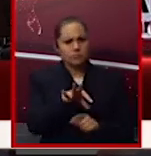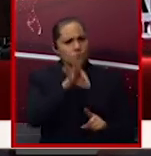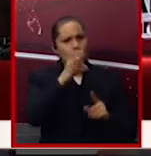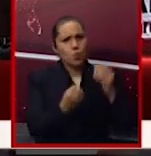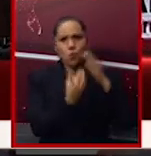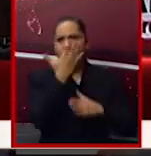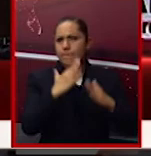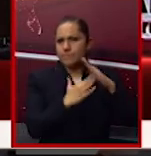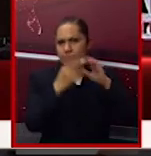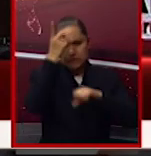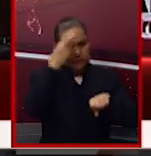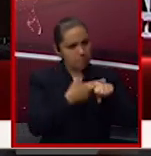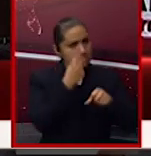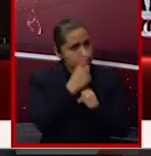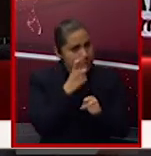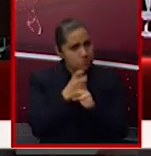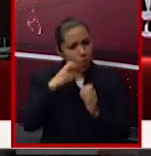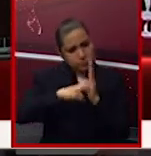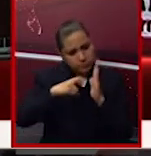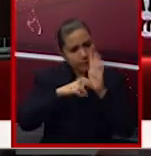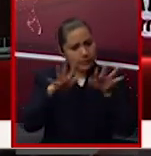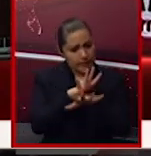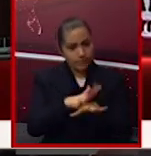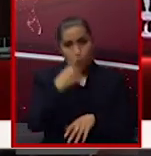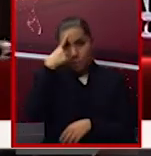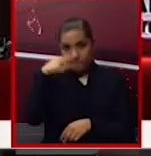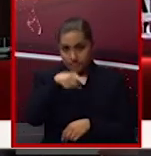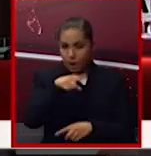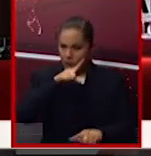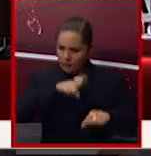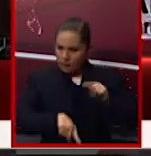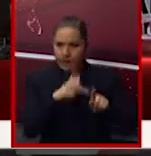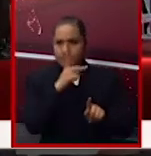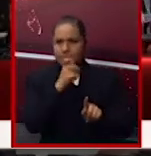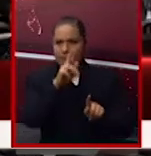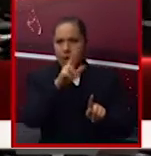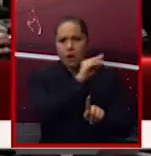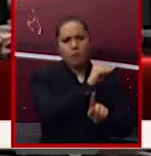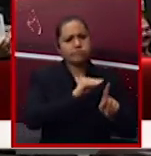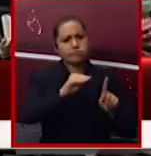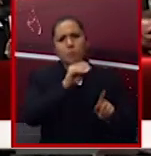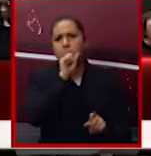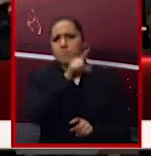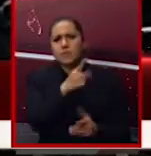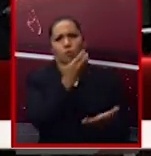que prohíbe que el actual Procurador General de la República se convierta en fiscal general.